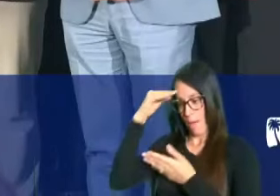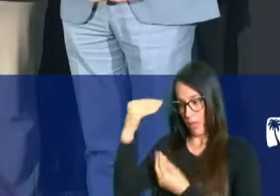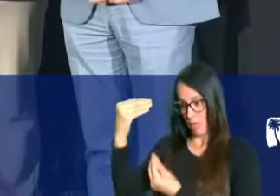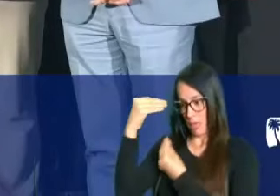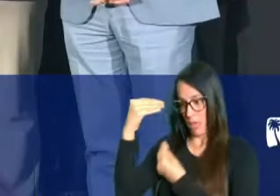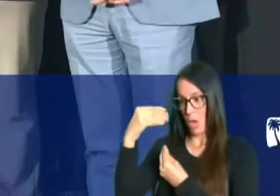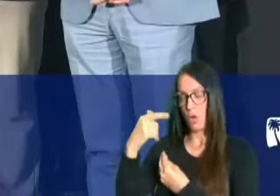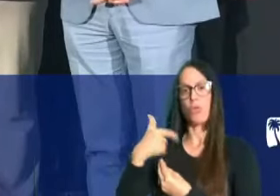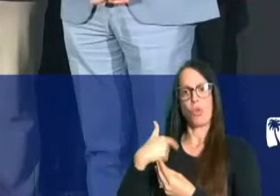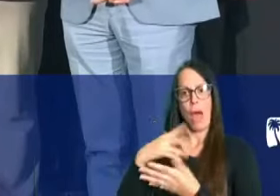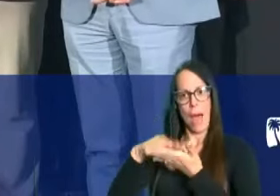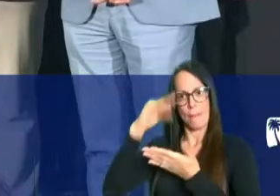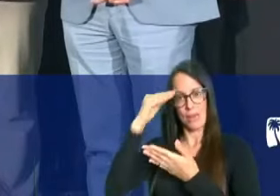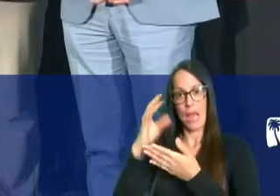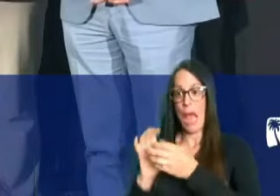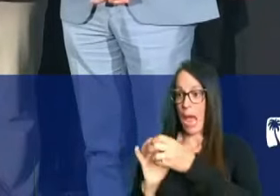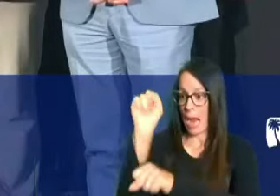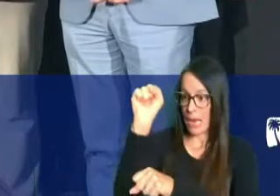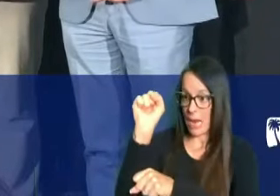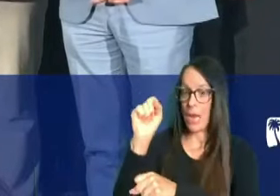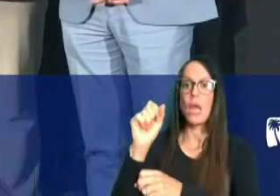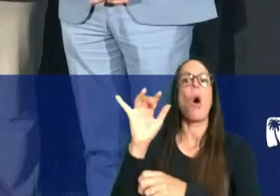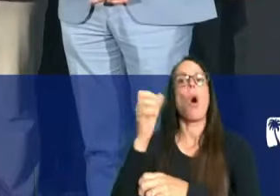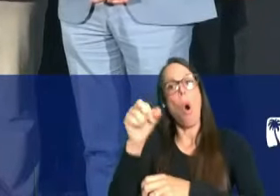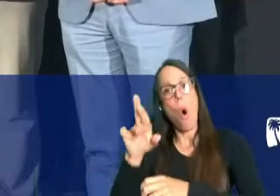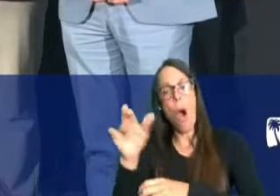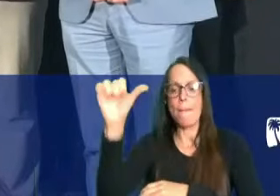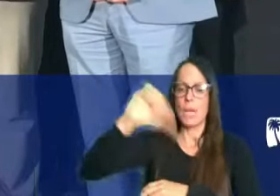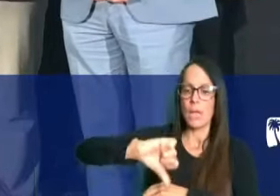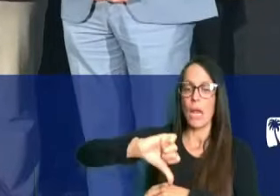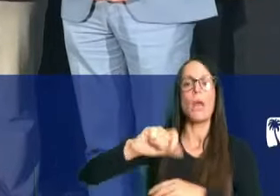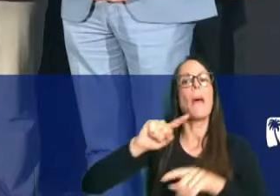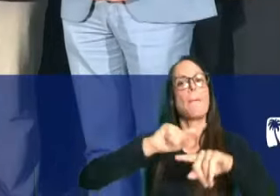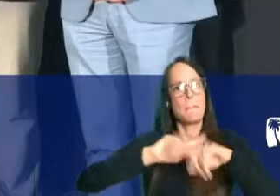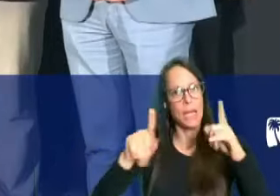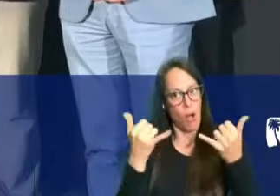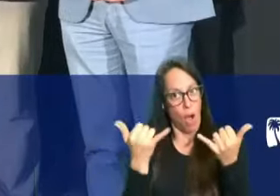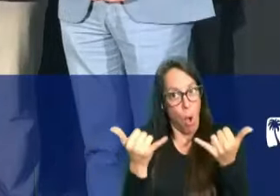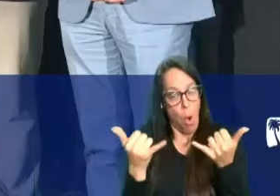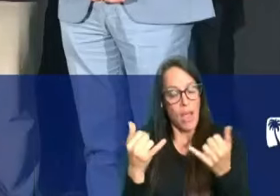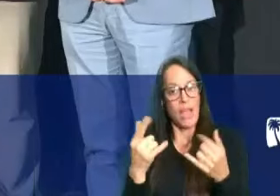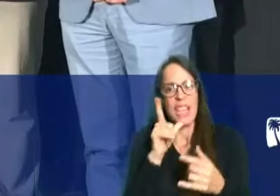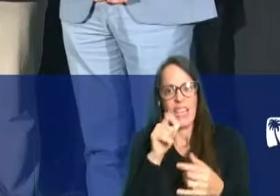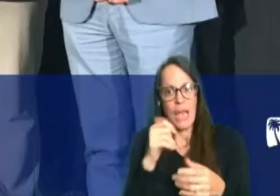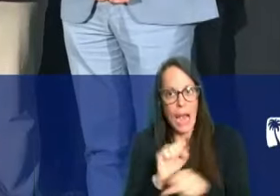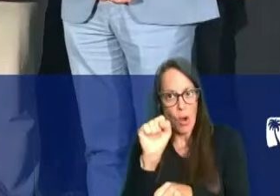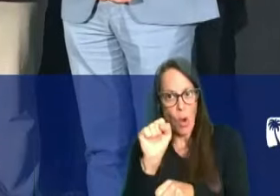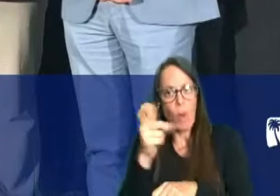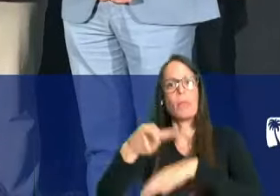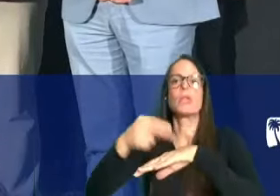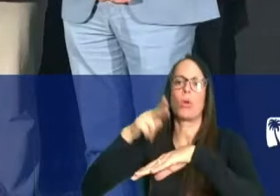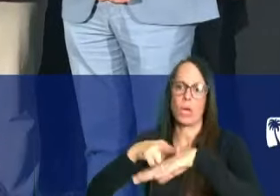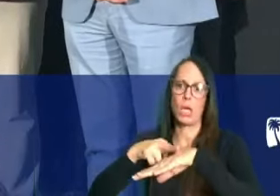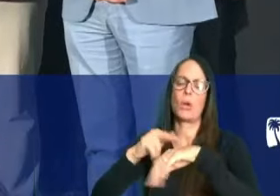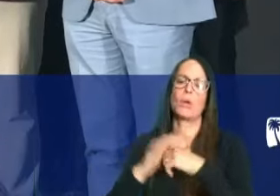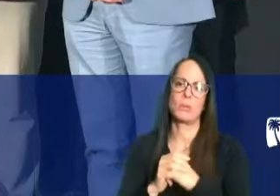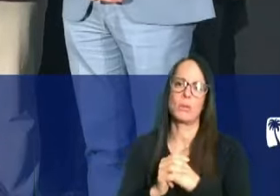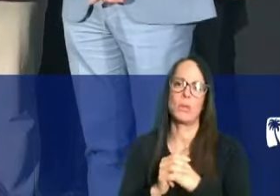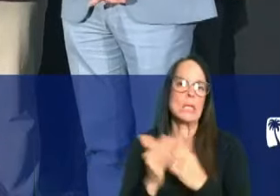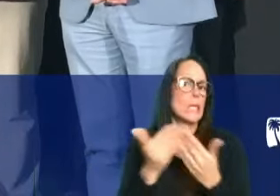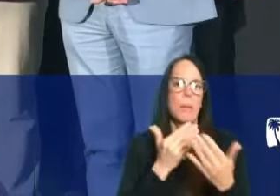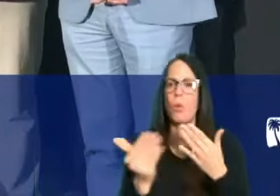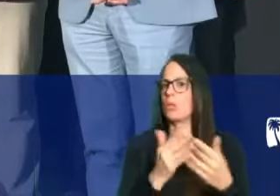perder en este caso ganó Puerto Rico y yo voy a trabajar para todos incluidos los que no quieran reconocer el resultado de